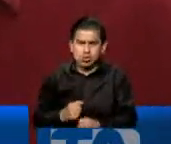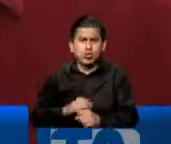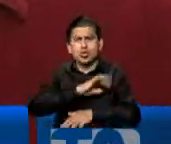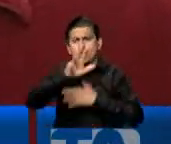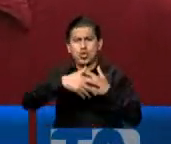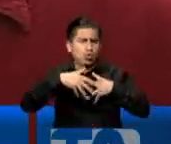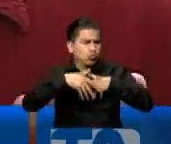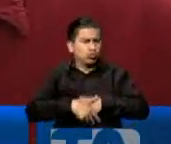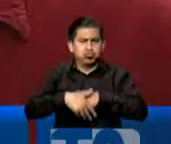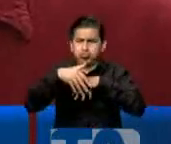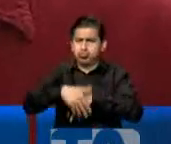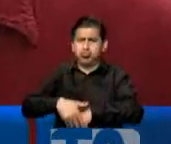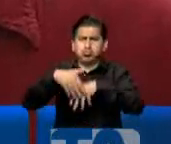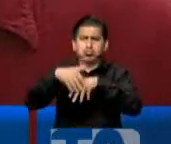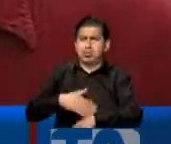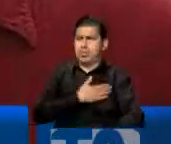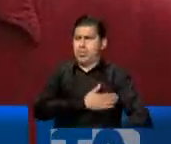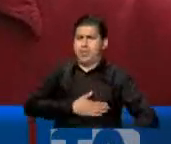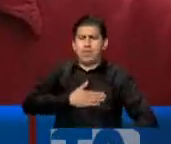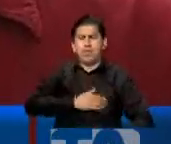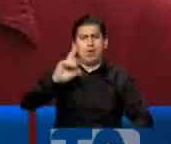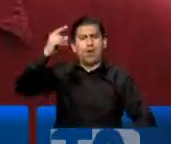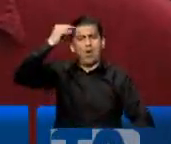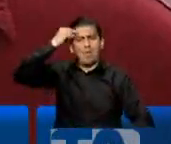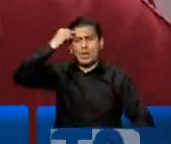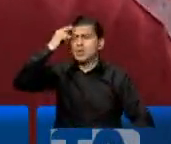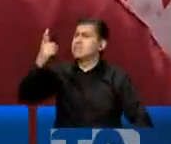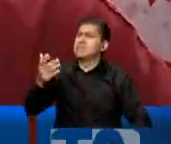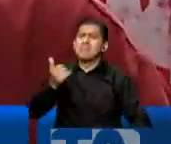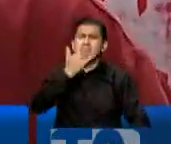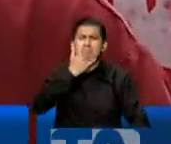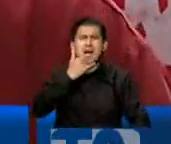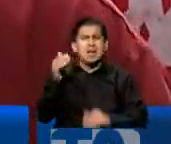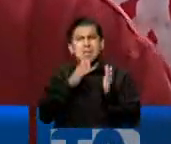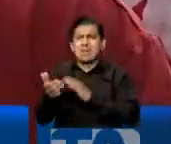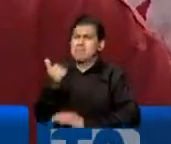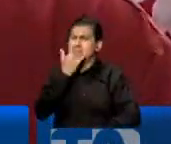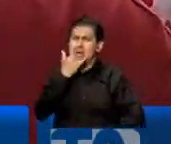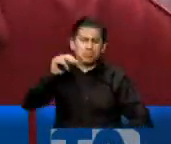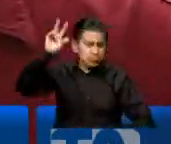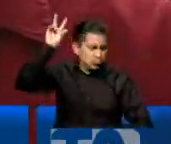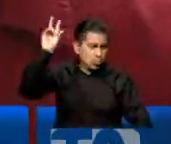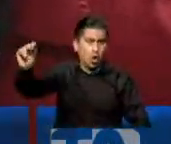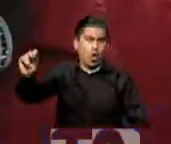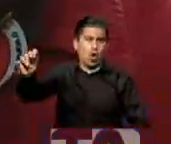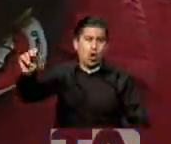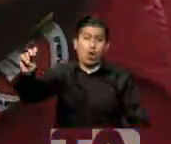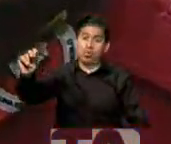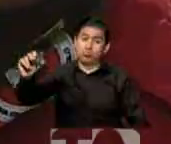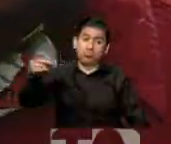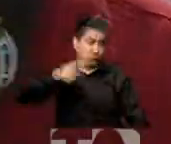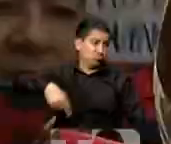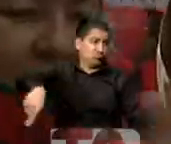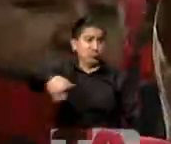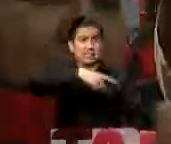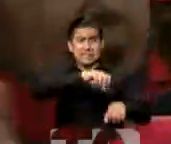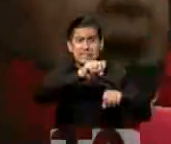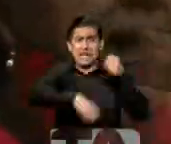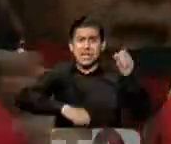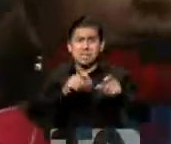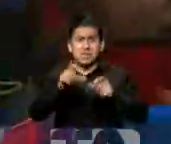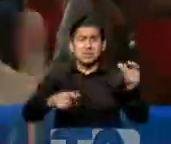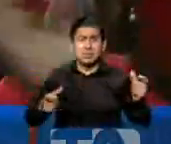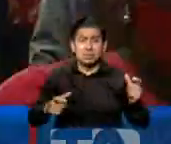el propósito de hacer retroceder al gobierno en estas políticas que afectan, como hemos dicho, a la inmensa mayoría ecuatoriana.